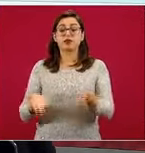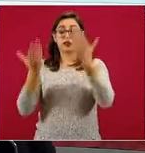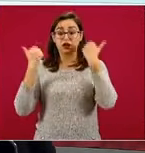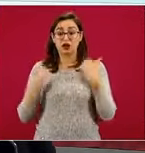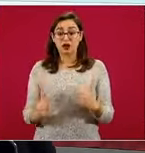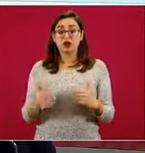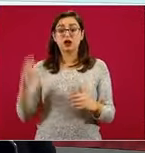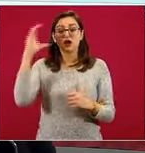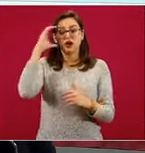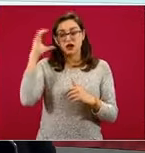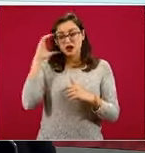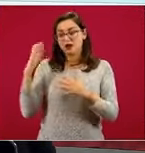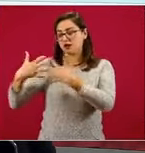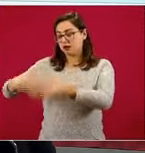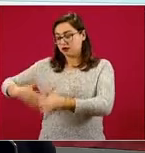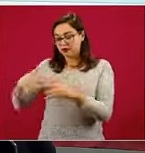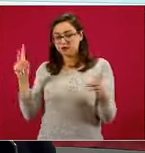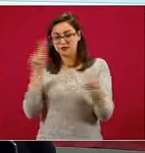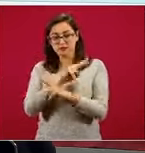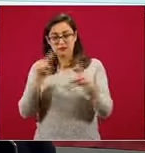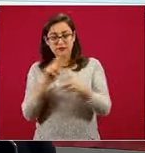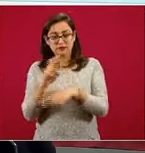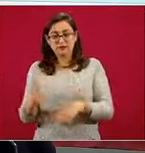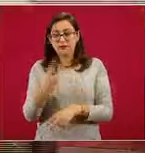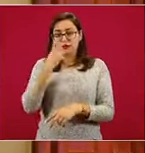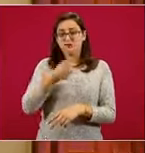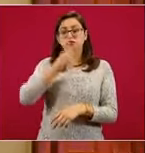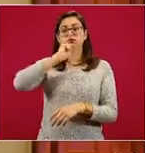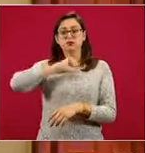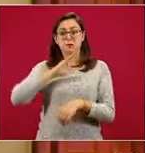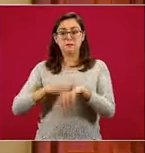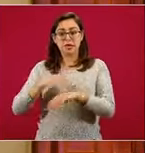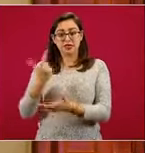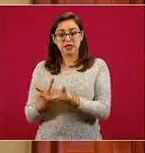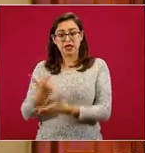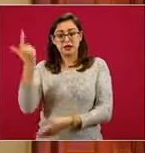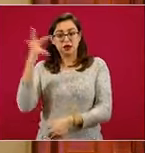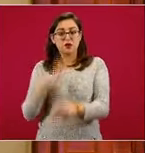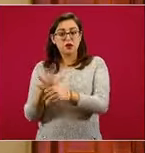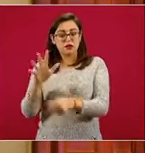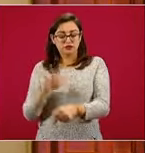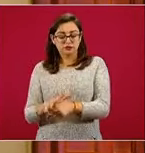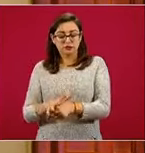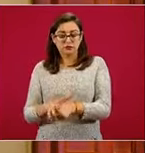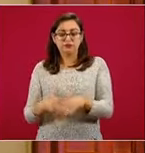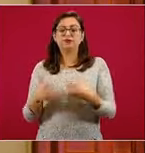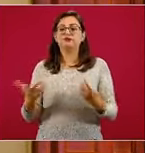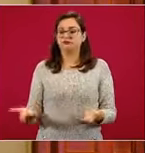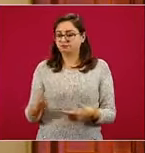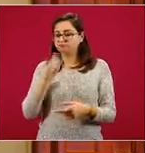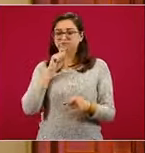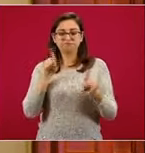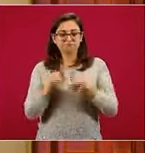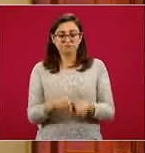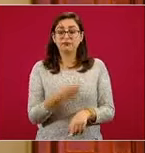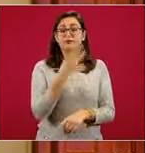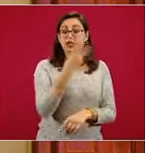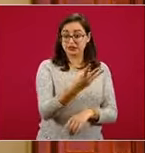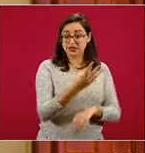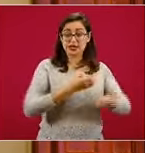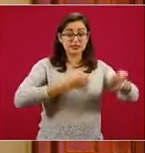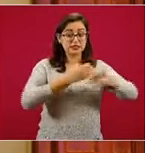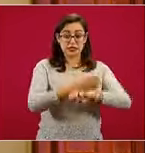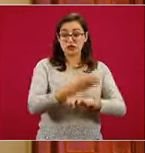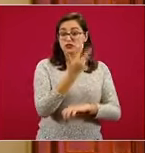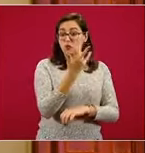camas con ventilador para los pacientes más críticos, y aquí también seguimos teniendo solo 3 entidades que estarían superando